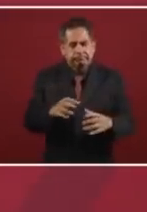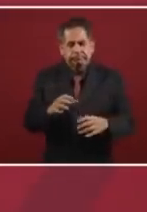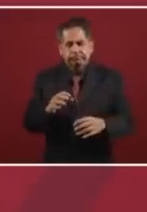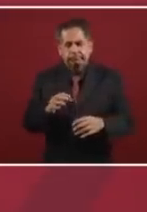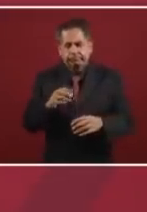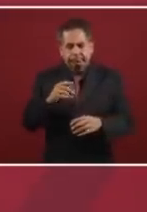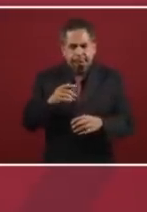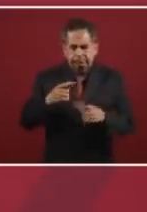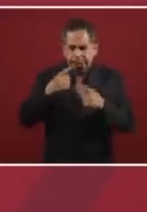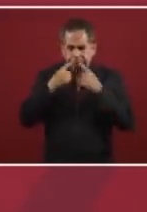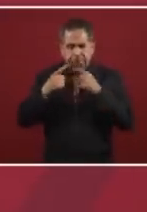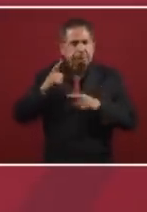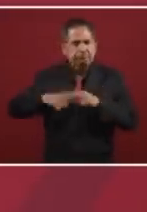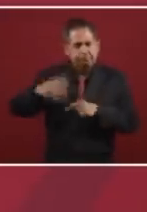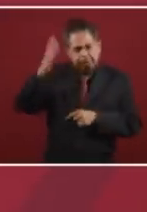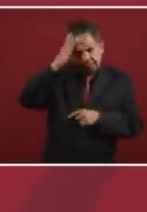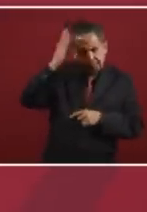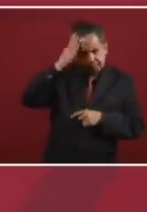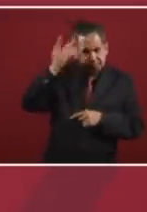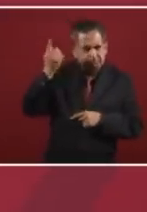definir mandos